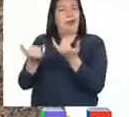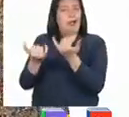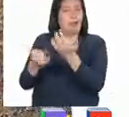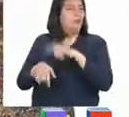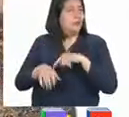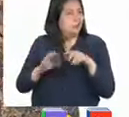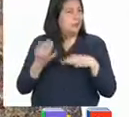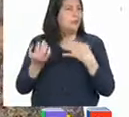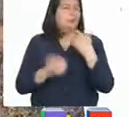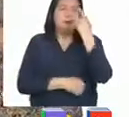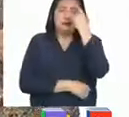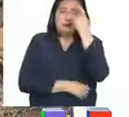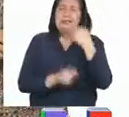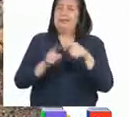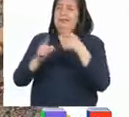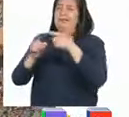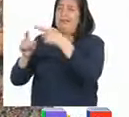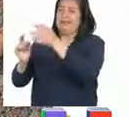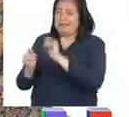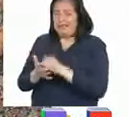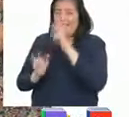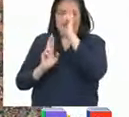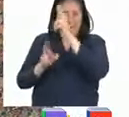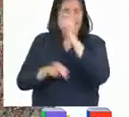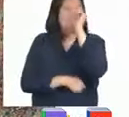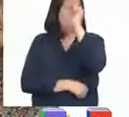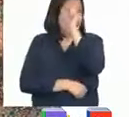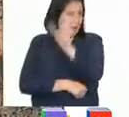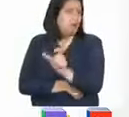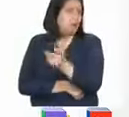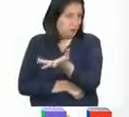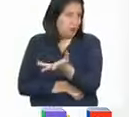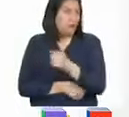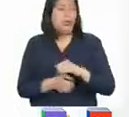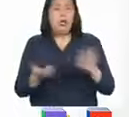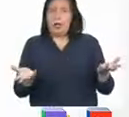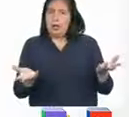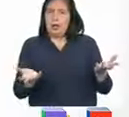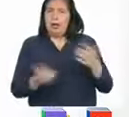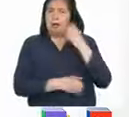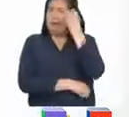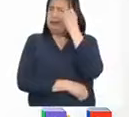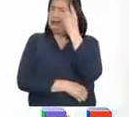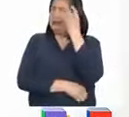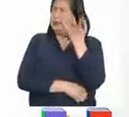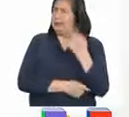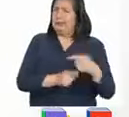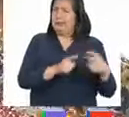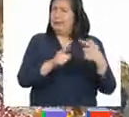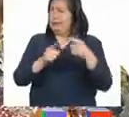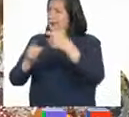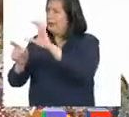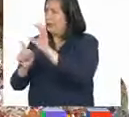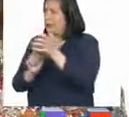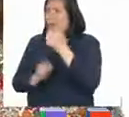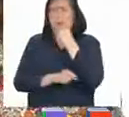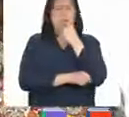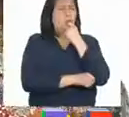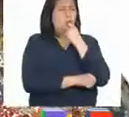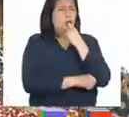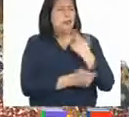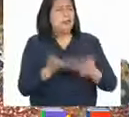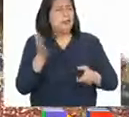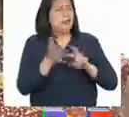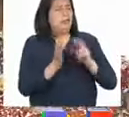actual, que considere la diversidad y el respeto de los derechos de las personas. Pero para entender nuestra diversidad, significa, entre